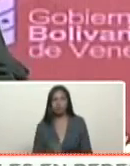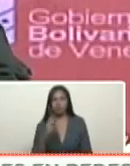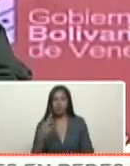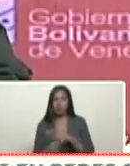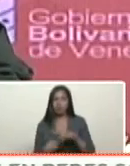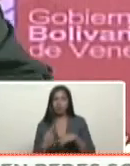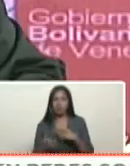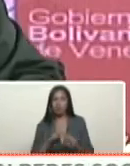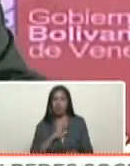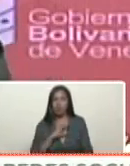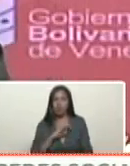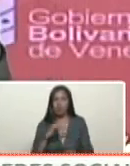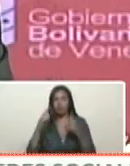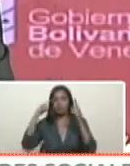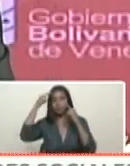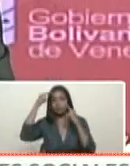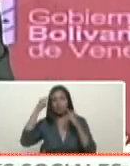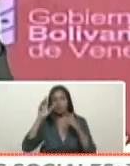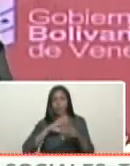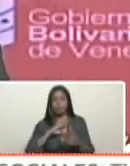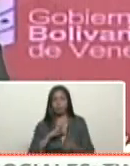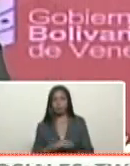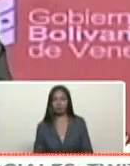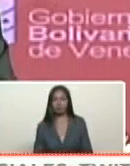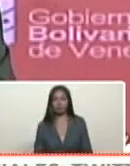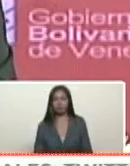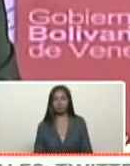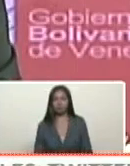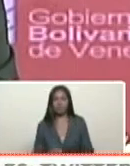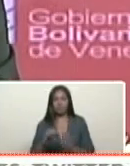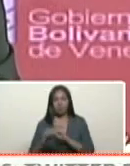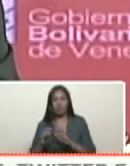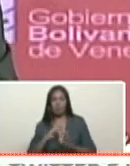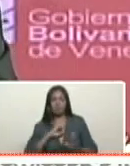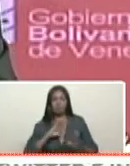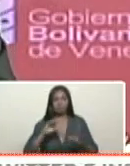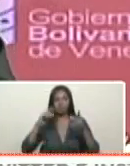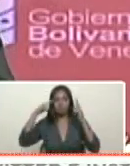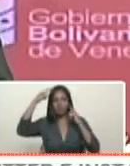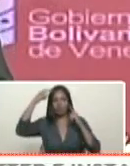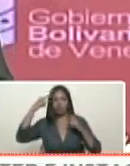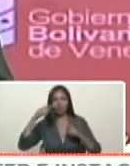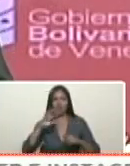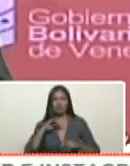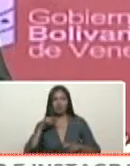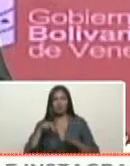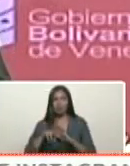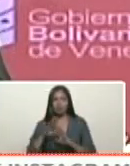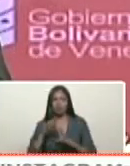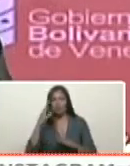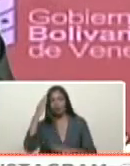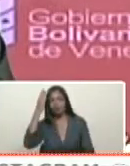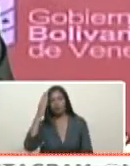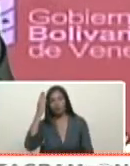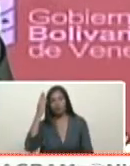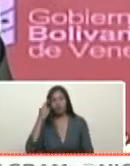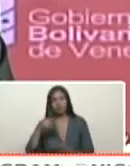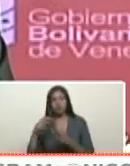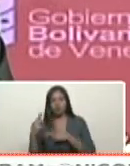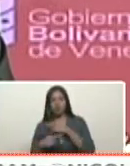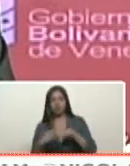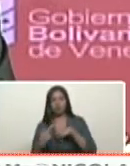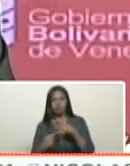revolucionario del chavismo. Método de Chávez. Ese es el método del conocimiento y la acción